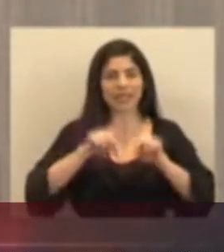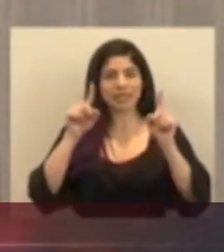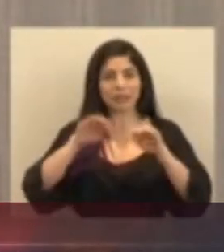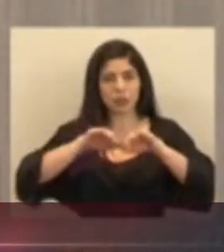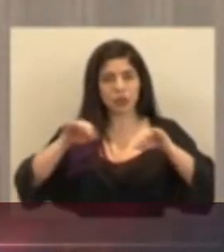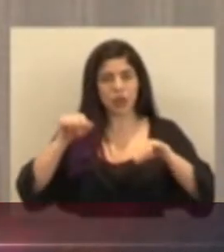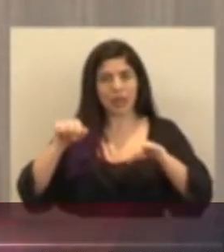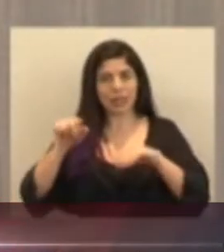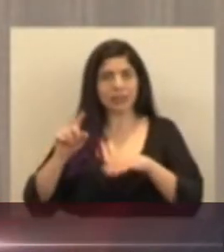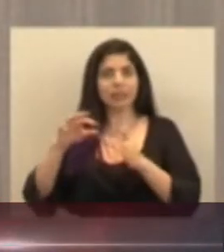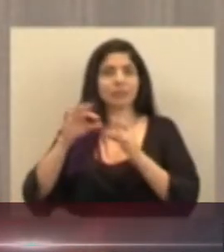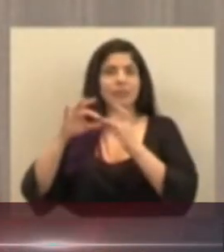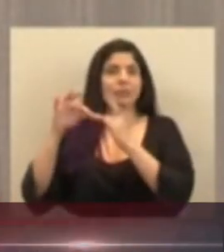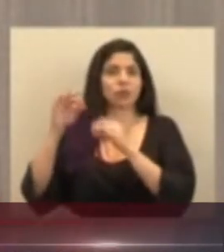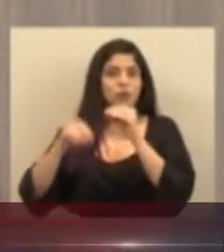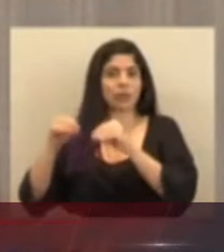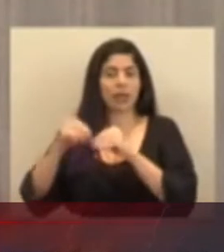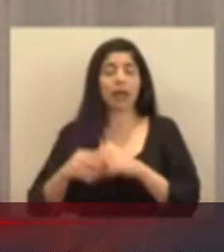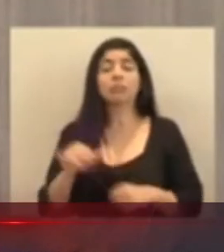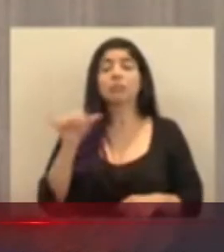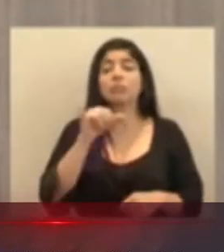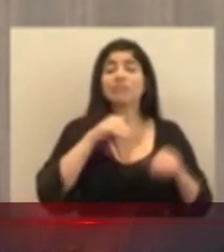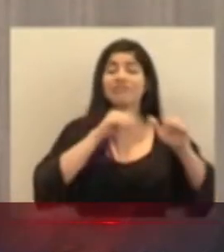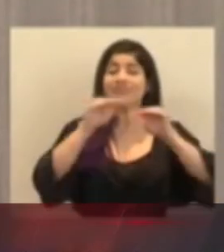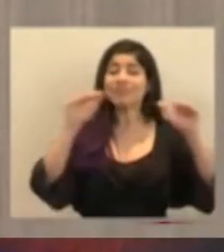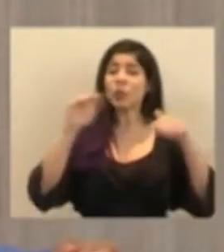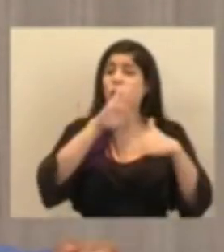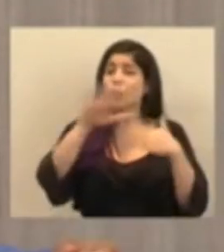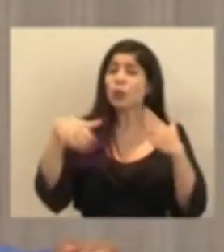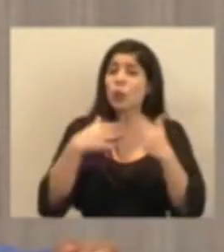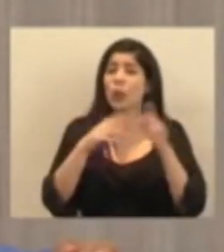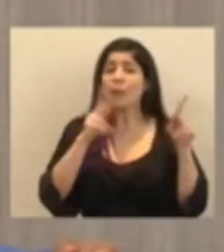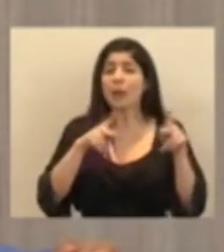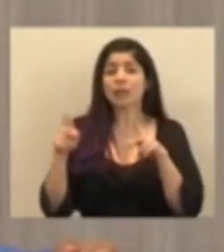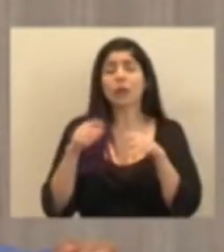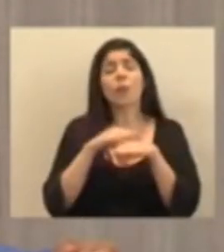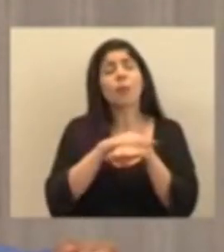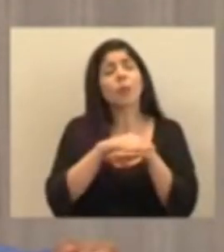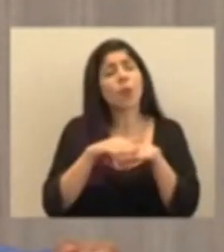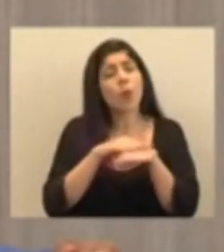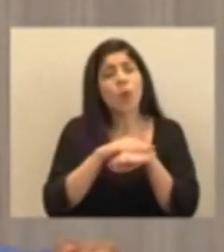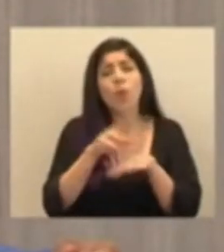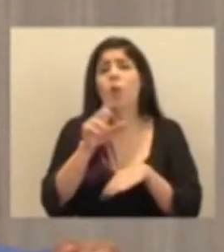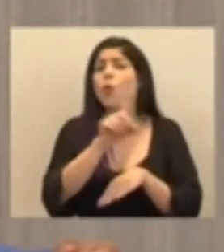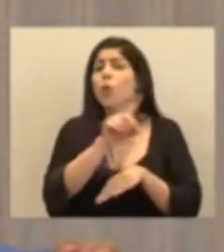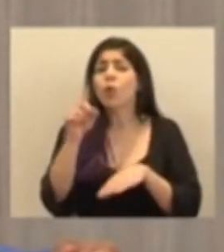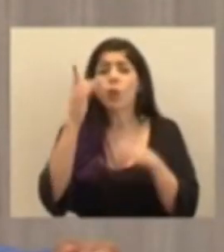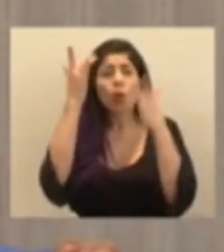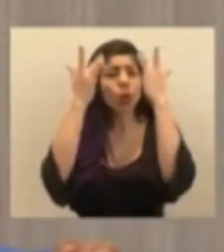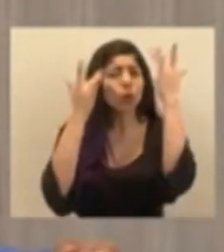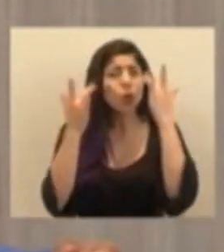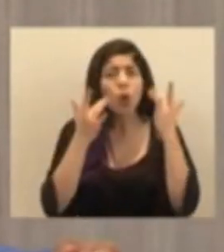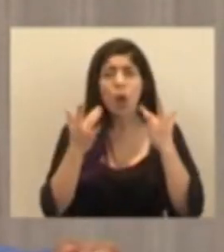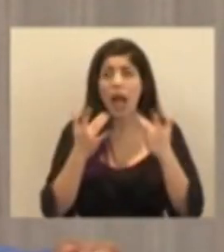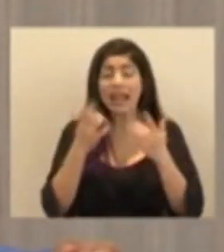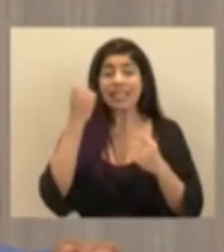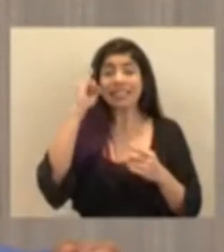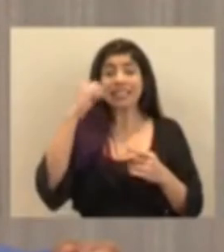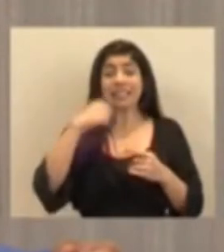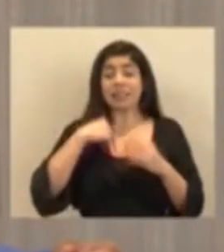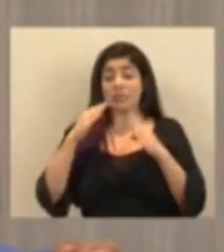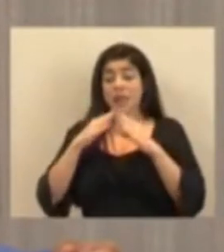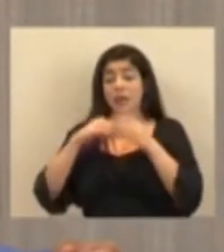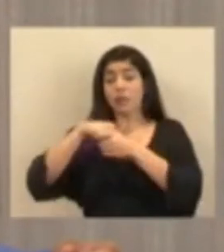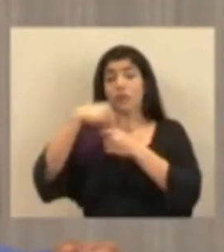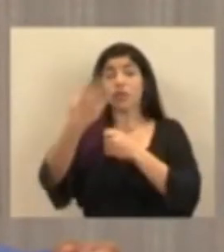Igual llamo a toda la población que por favor no nos toquemos la cara cuando estamos fuera de la